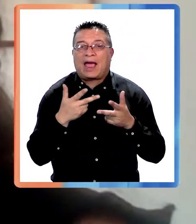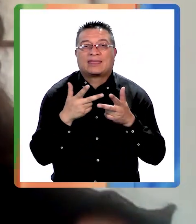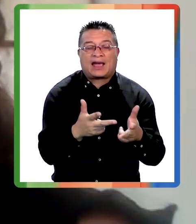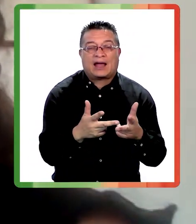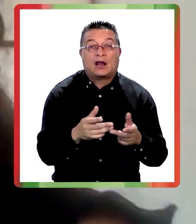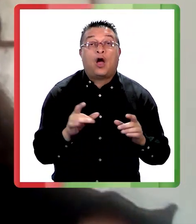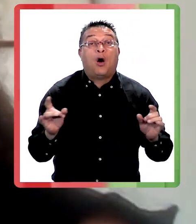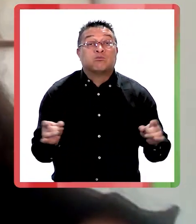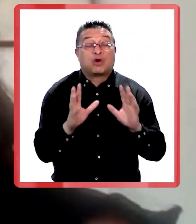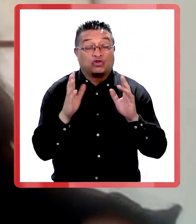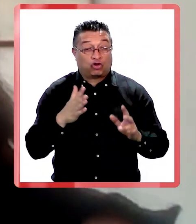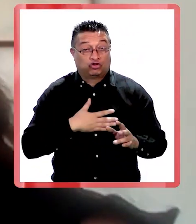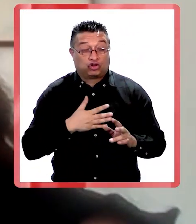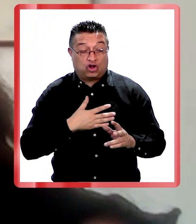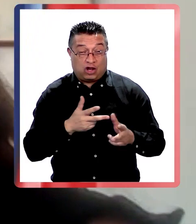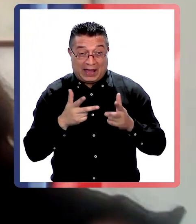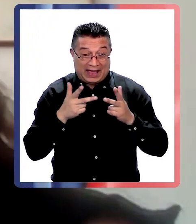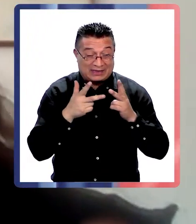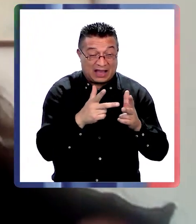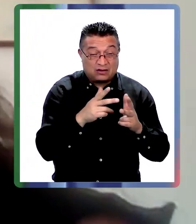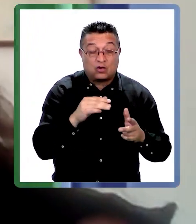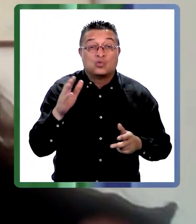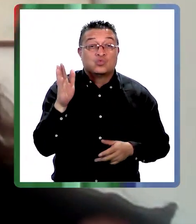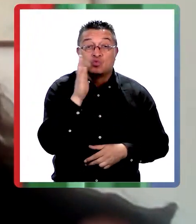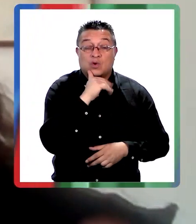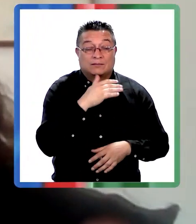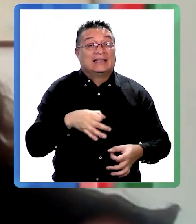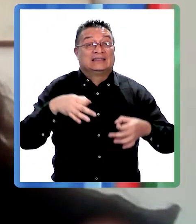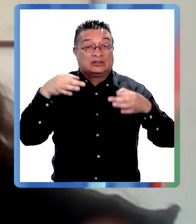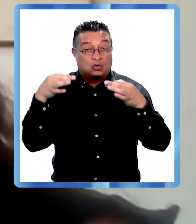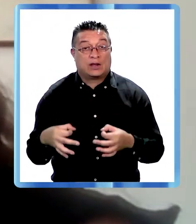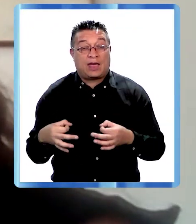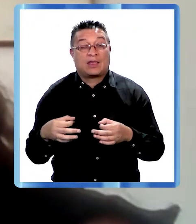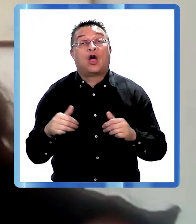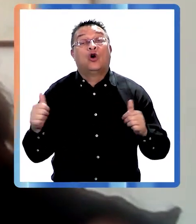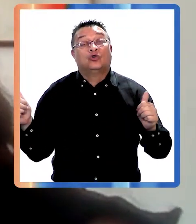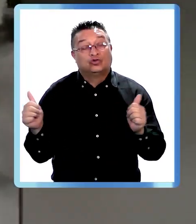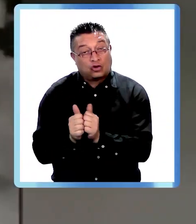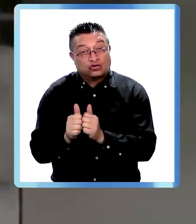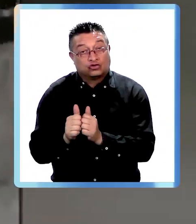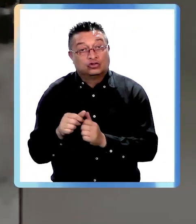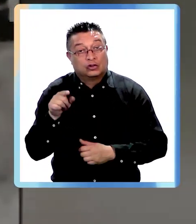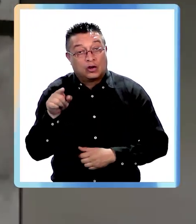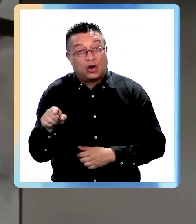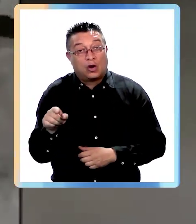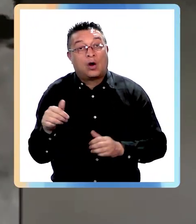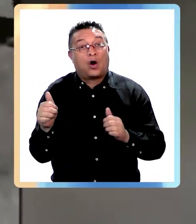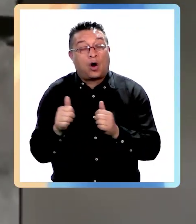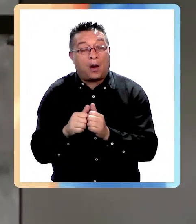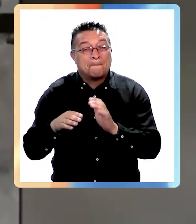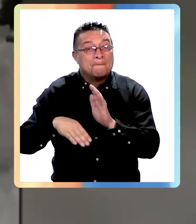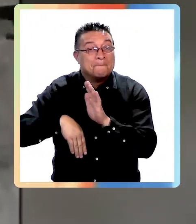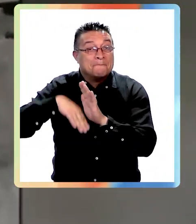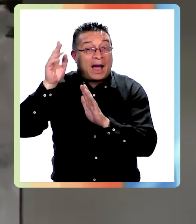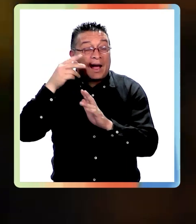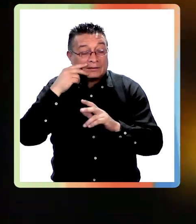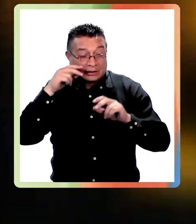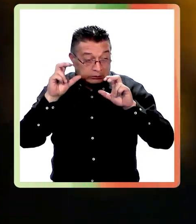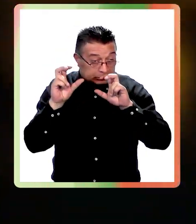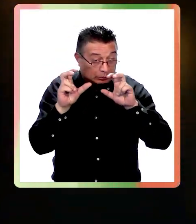atacar. Porque si yo ataco la inseguridad con, en el fondo,